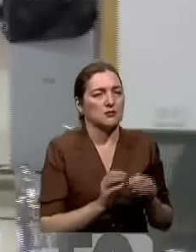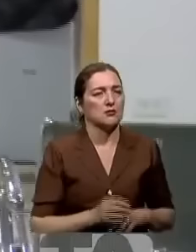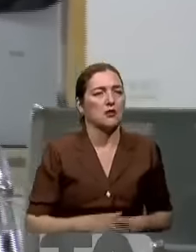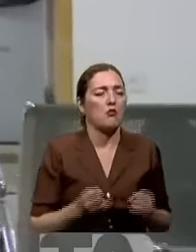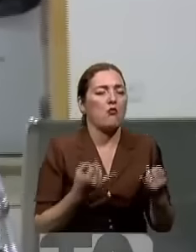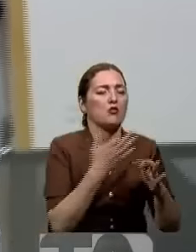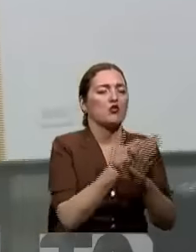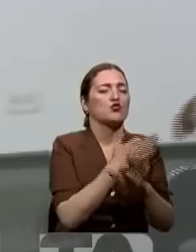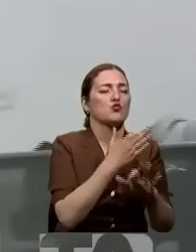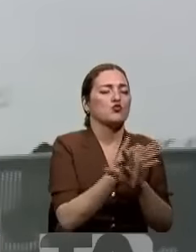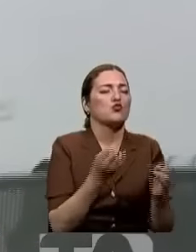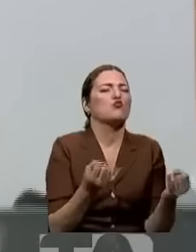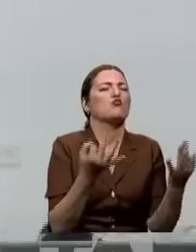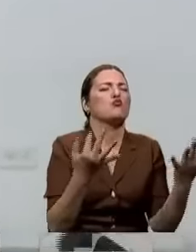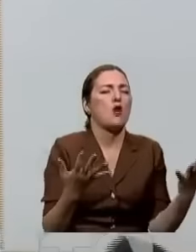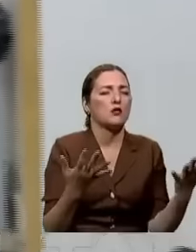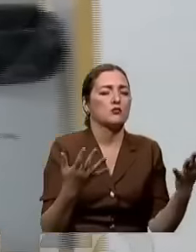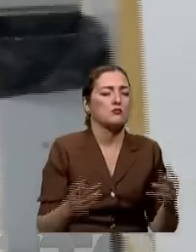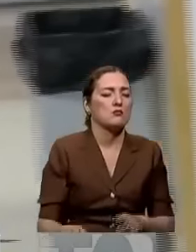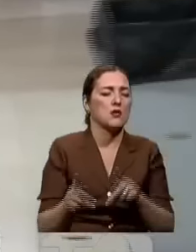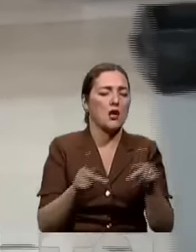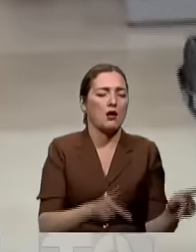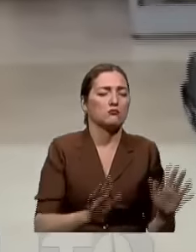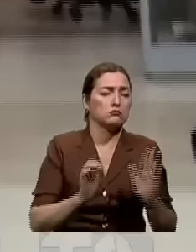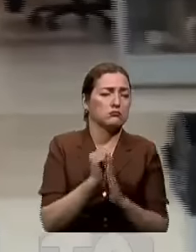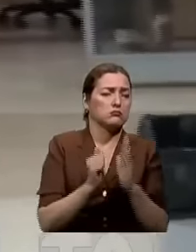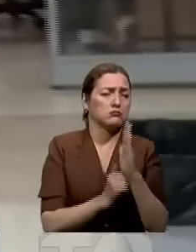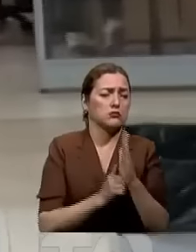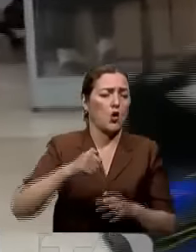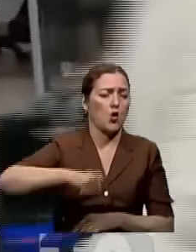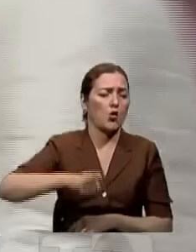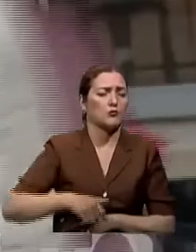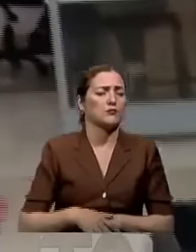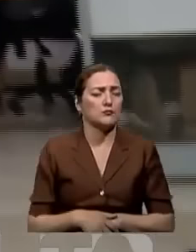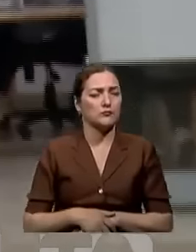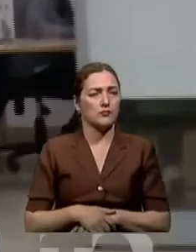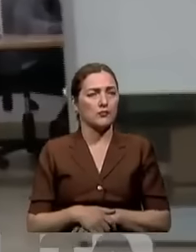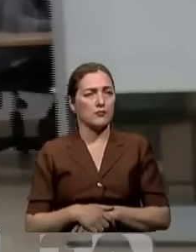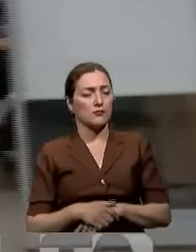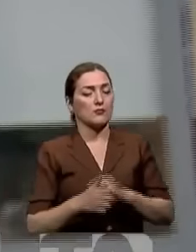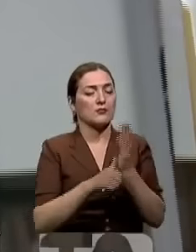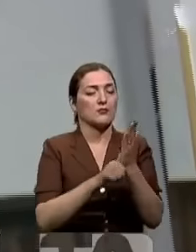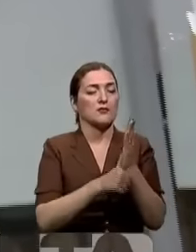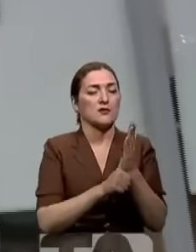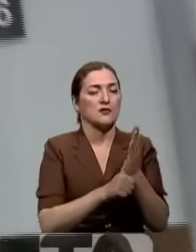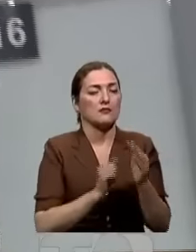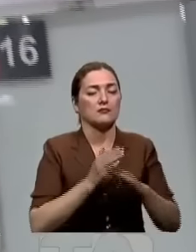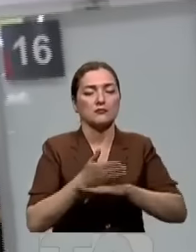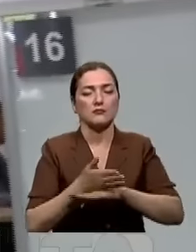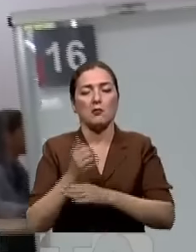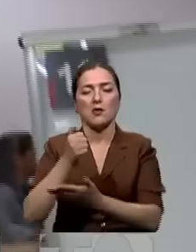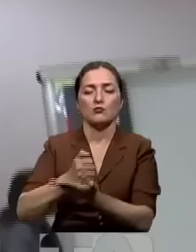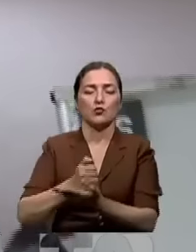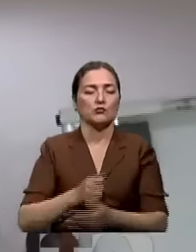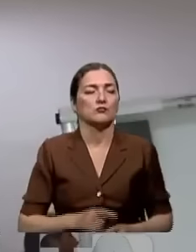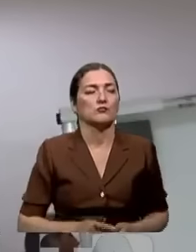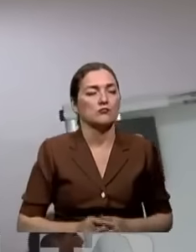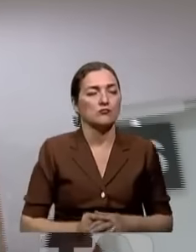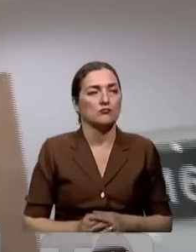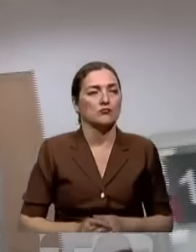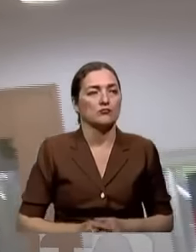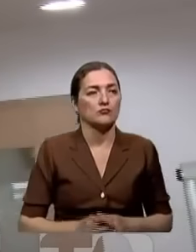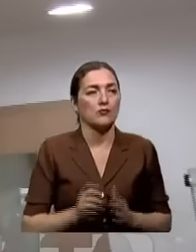cuántos turnos tienen previsto atender o están agendados para el día de hoy, por ejemplo, en cedulación y luego hablamos de pasaporte también. Aquí